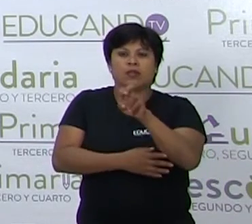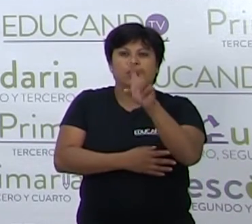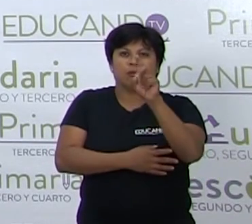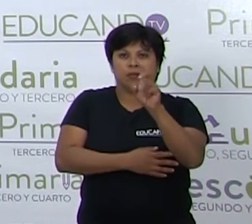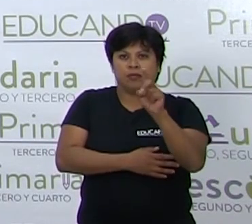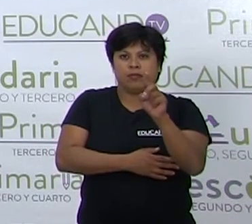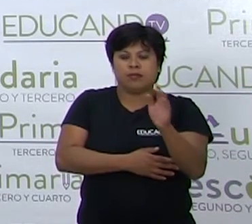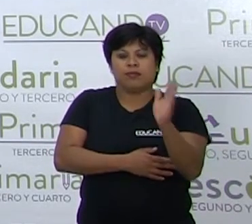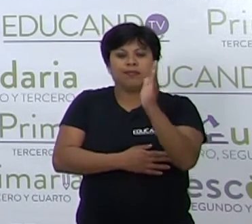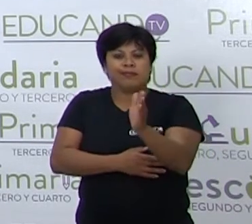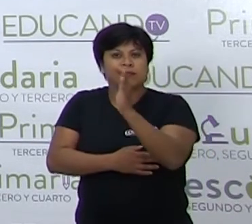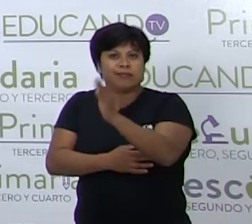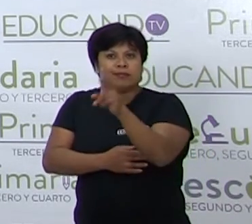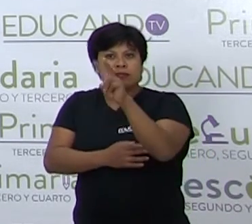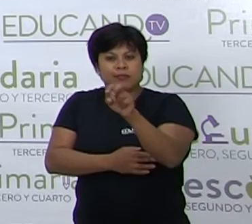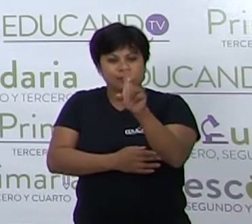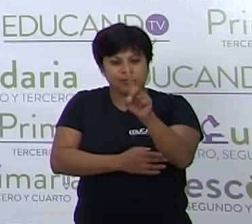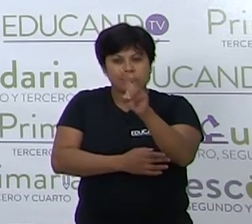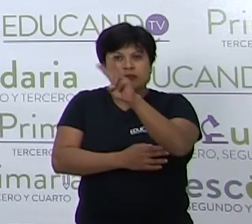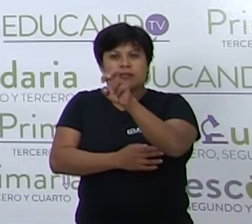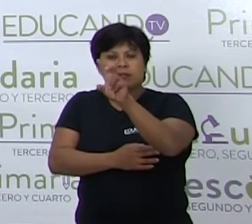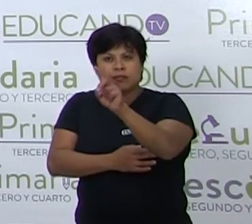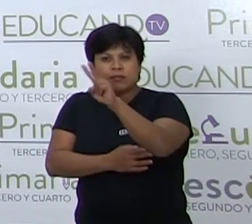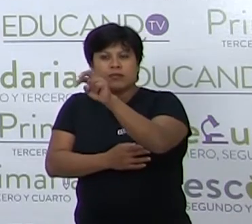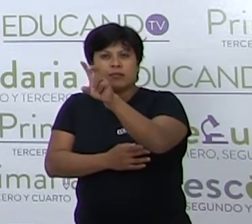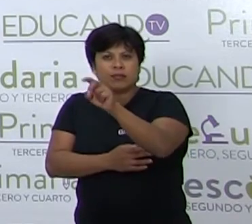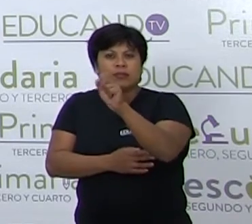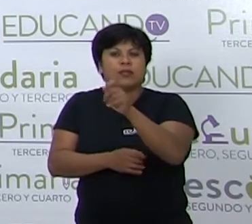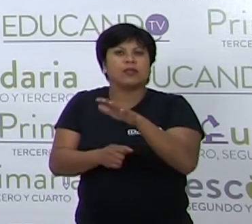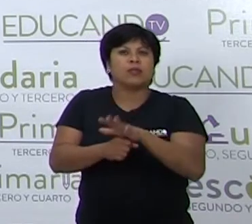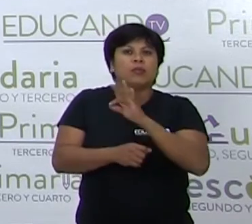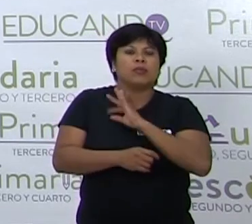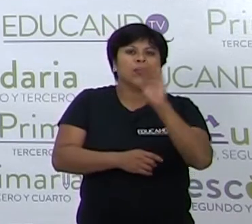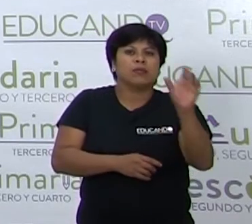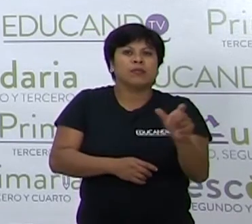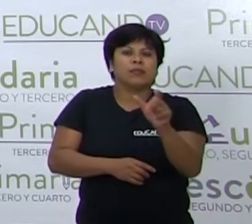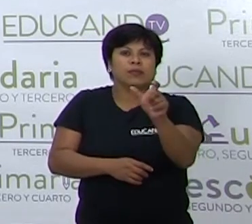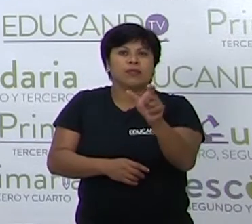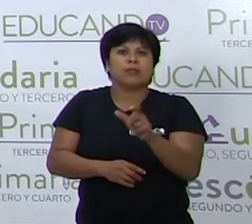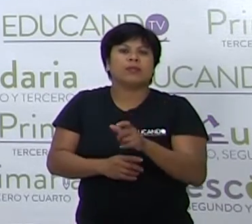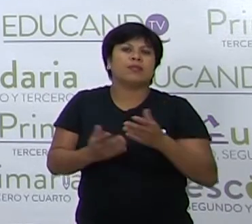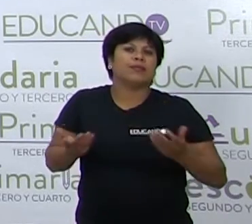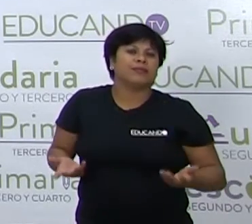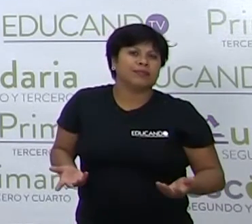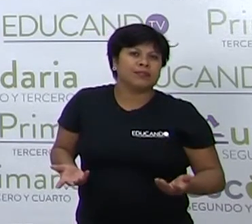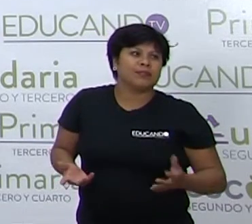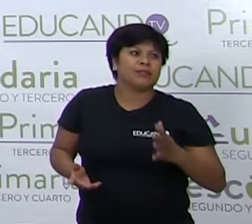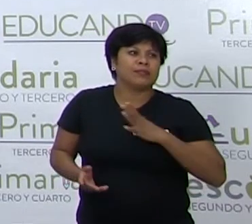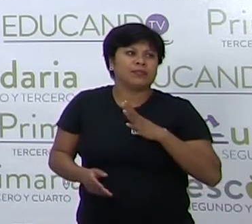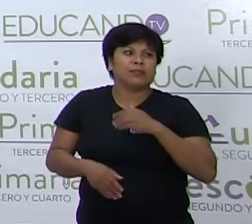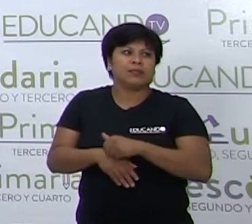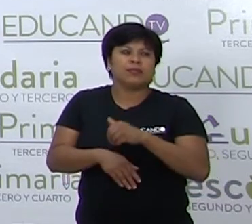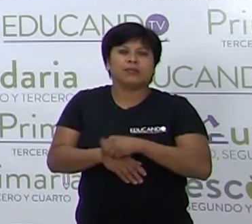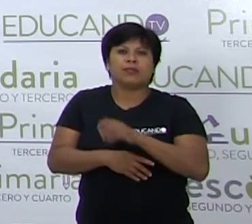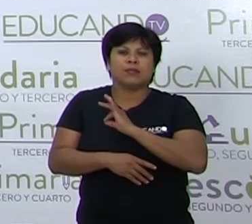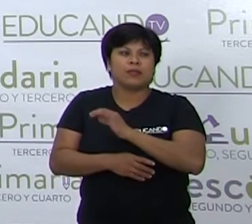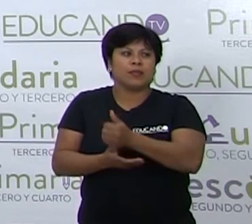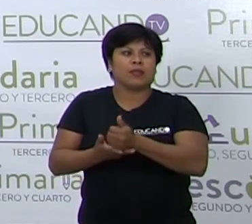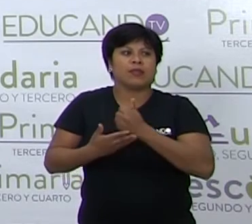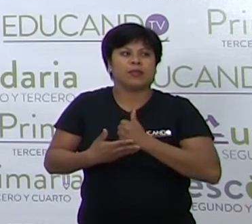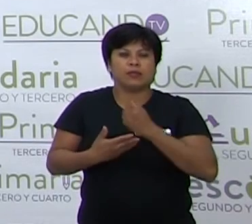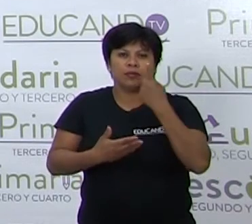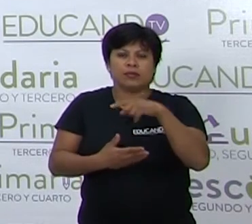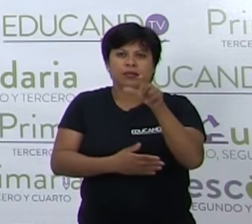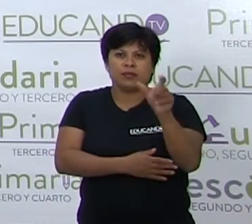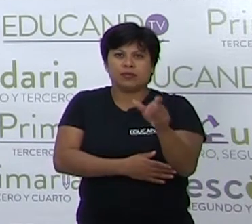230. ¿Sí? ¿Qué números entonces corresponderían aquí? Pues aquí tengo algunos que tú me vas a ayudar